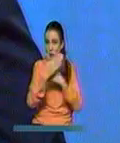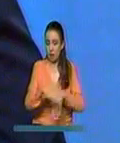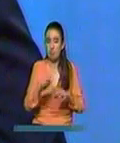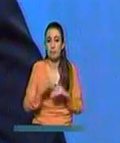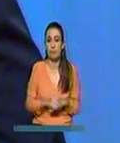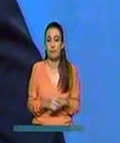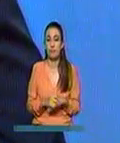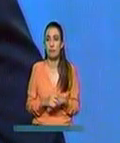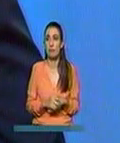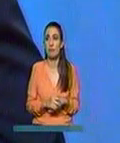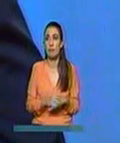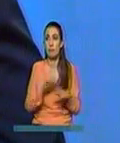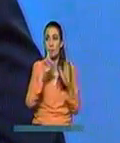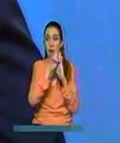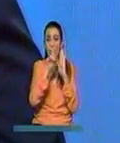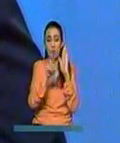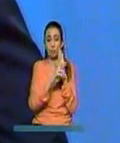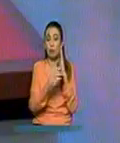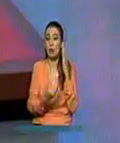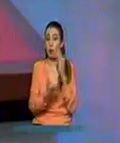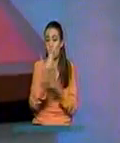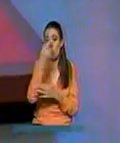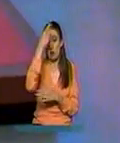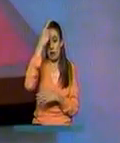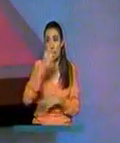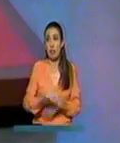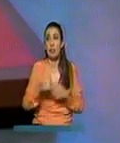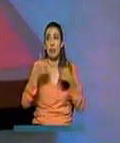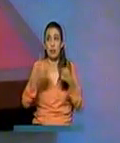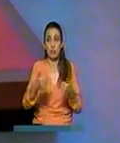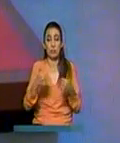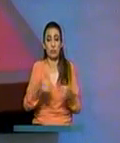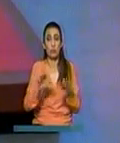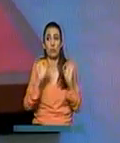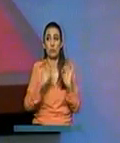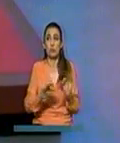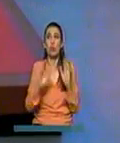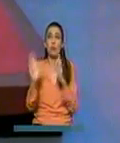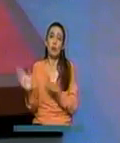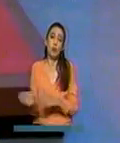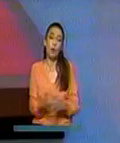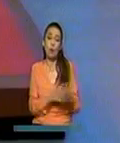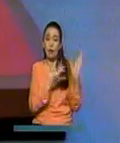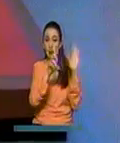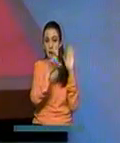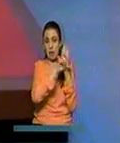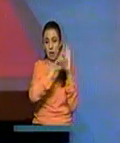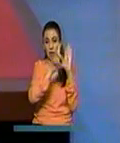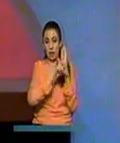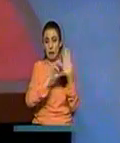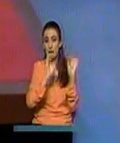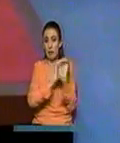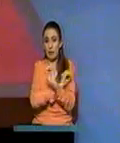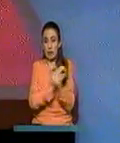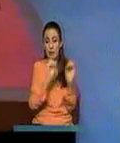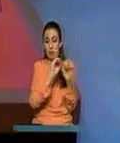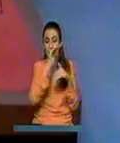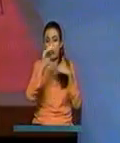fue una muy buena decisión, porque se había ya hecho leyes a favor nuestra, pero no estábamos